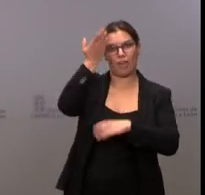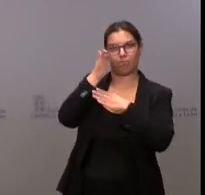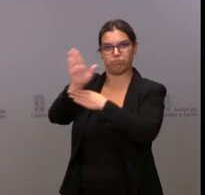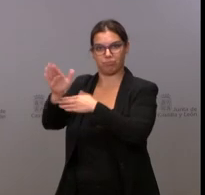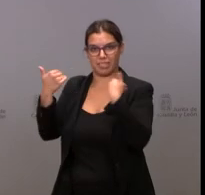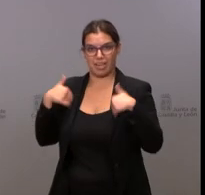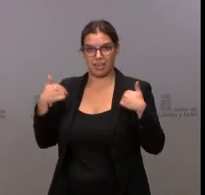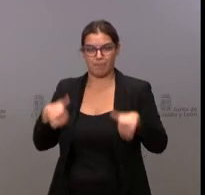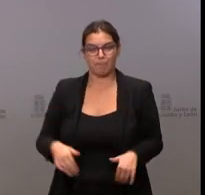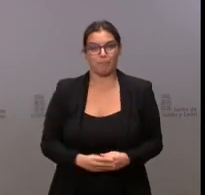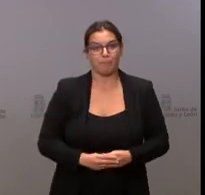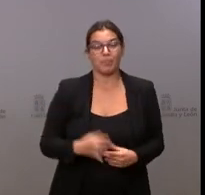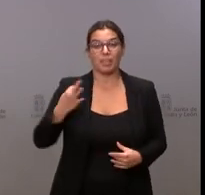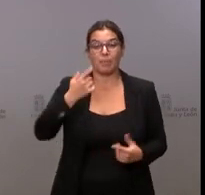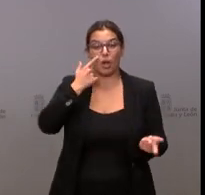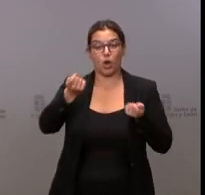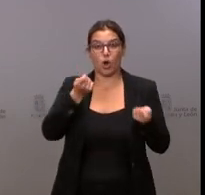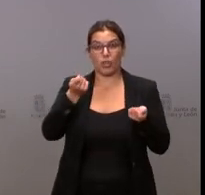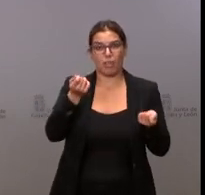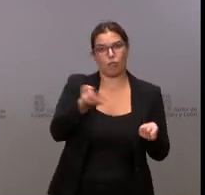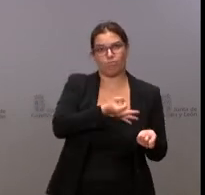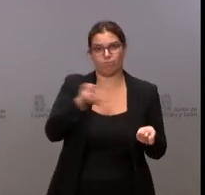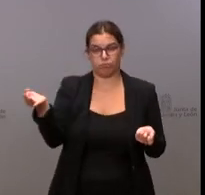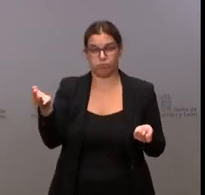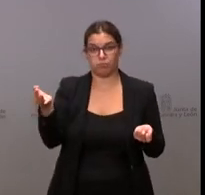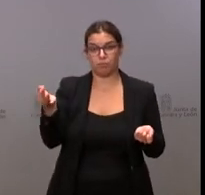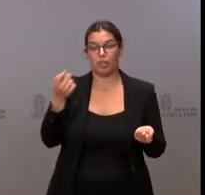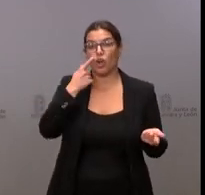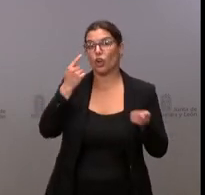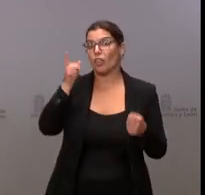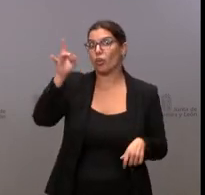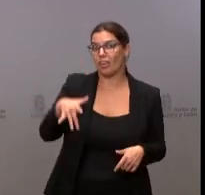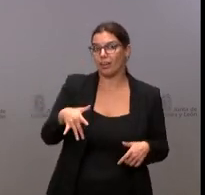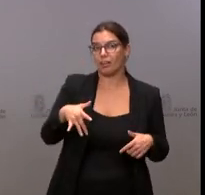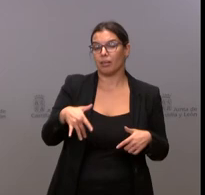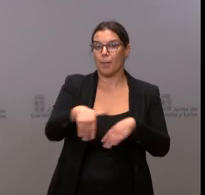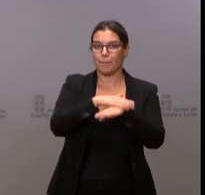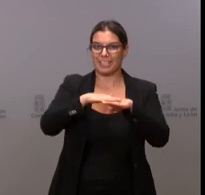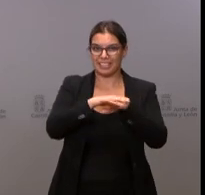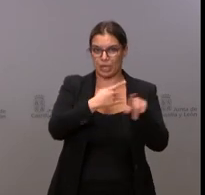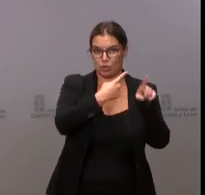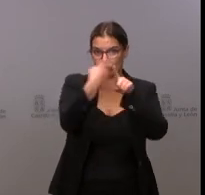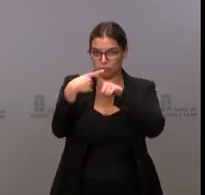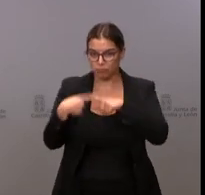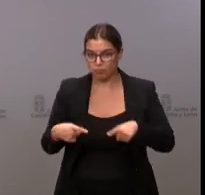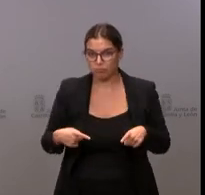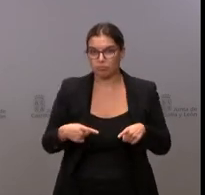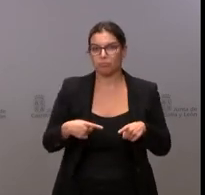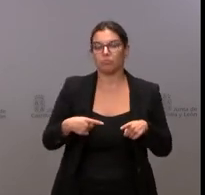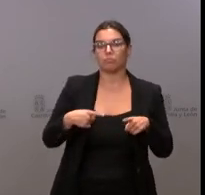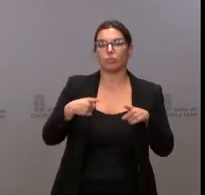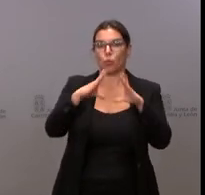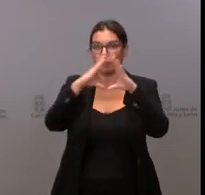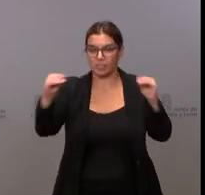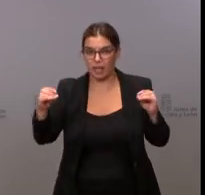tener la adecuada coordinación esa reforma entre los distintos departamentos ministeriales universidades